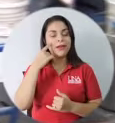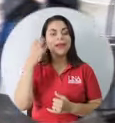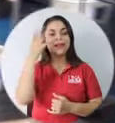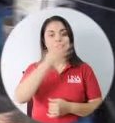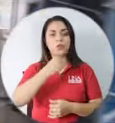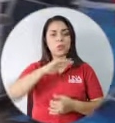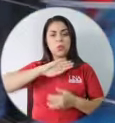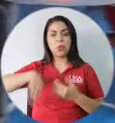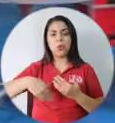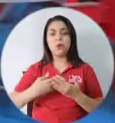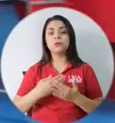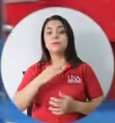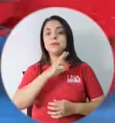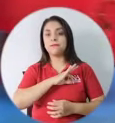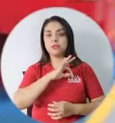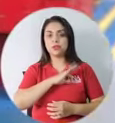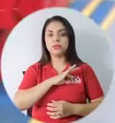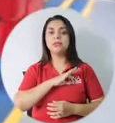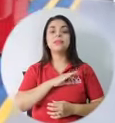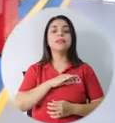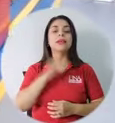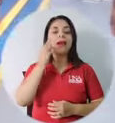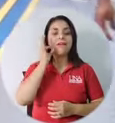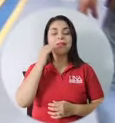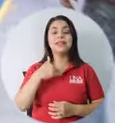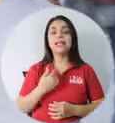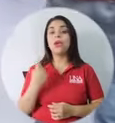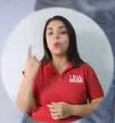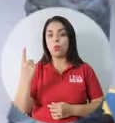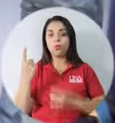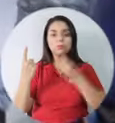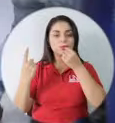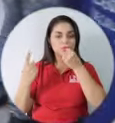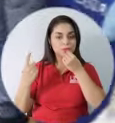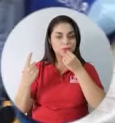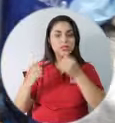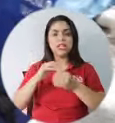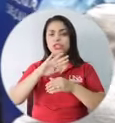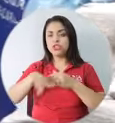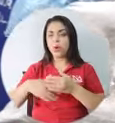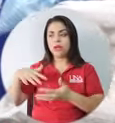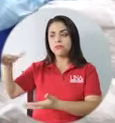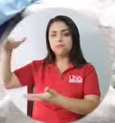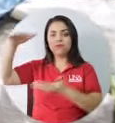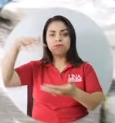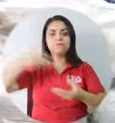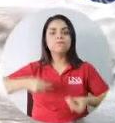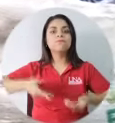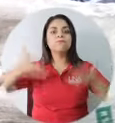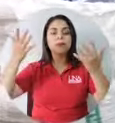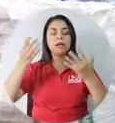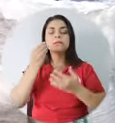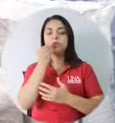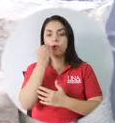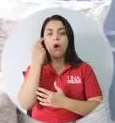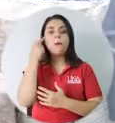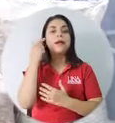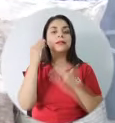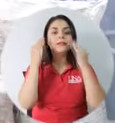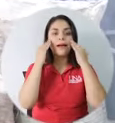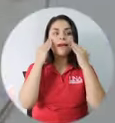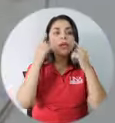maravillosa, todos los beneficios de café tienen un catador. Y todas las tandas de café que se bajan son probadas para ir